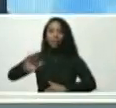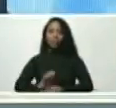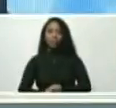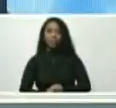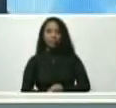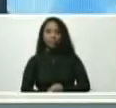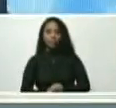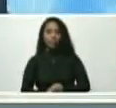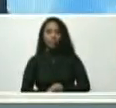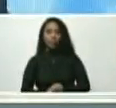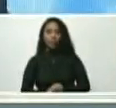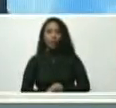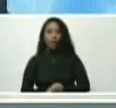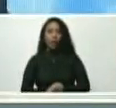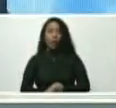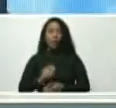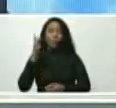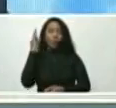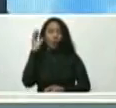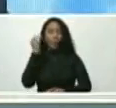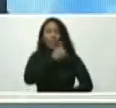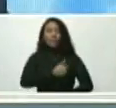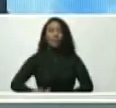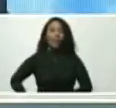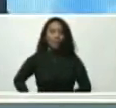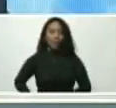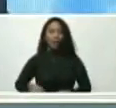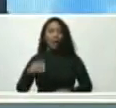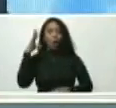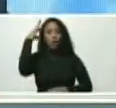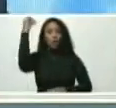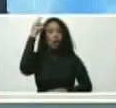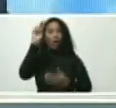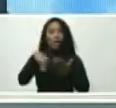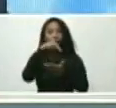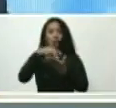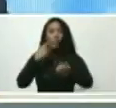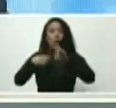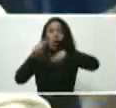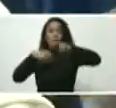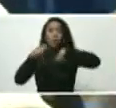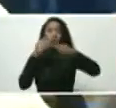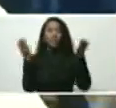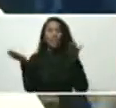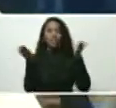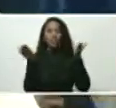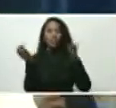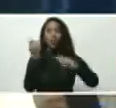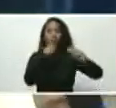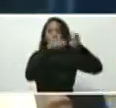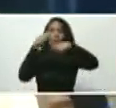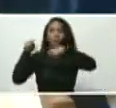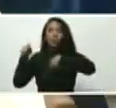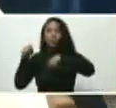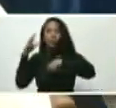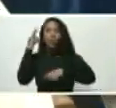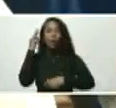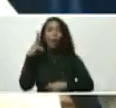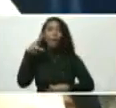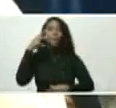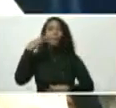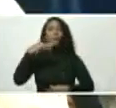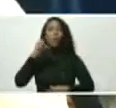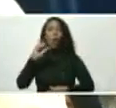Tiziana Polesel, presidenta del Consejo Nacional de Comercio y Servicios, Consecomercio. Polesel